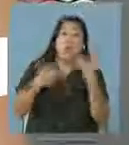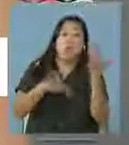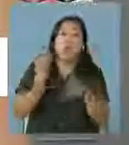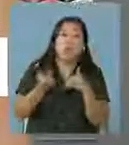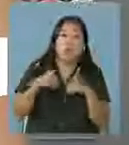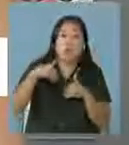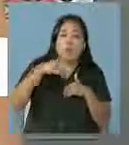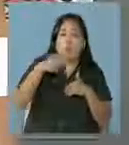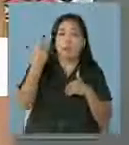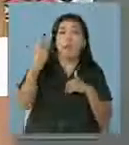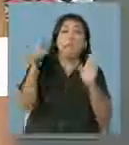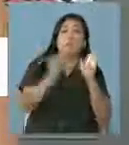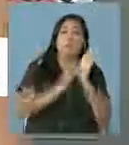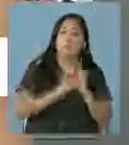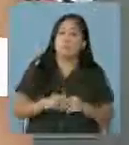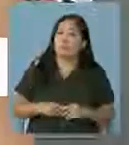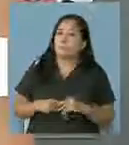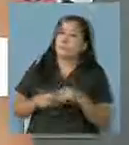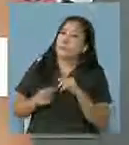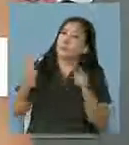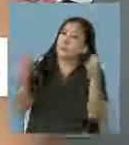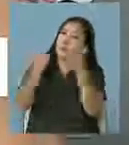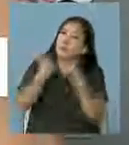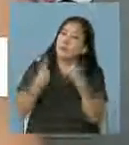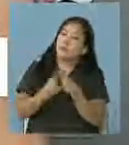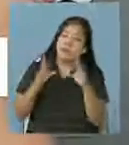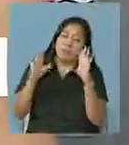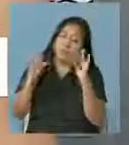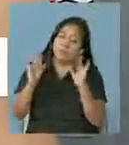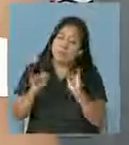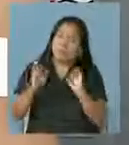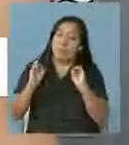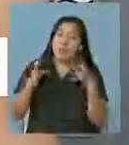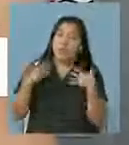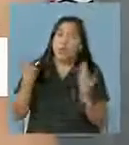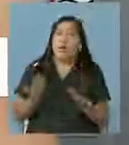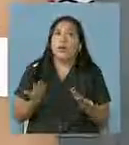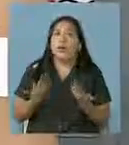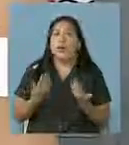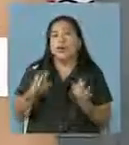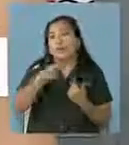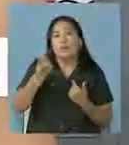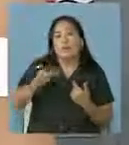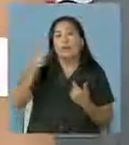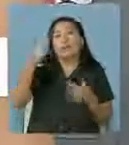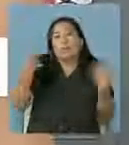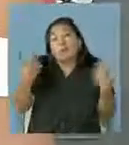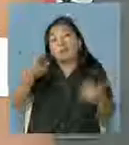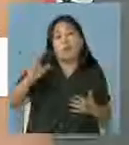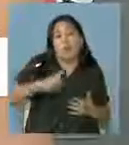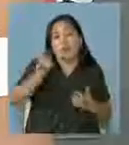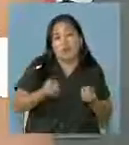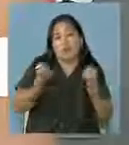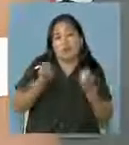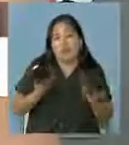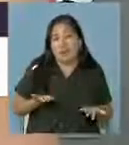en ferro y traer los tres puntos para acá han sido tres primeras fechas complicadas se ha mejorado por lo menos como decían la semana pasada se ha ganado que era lo